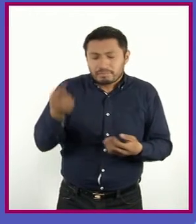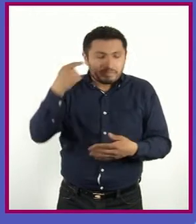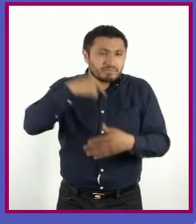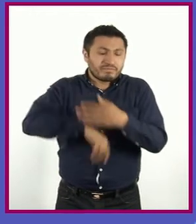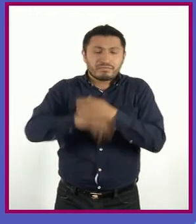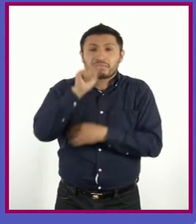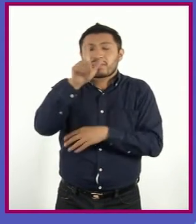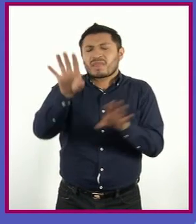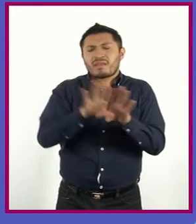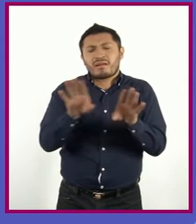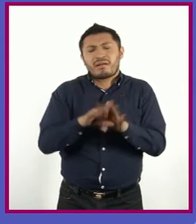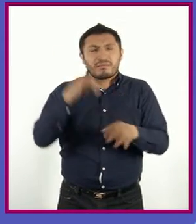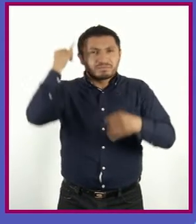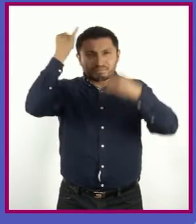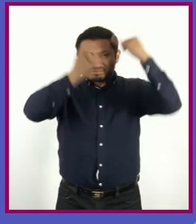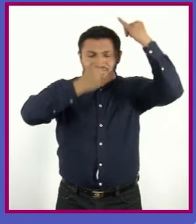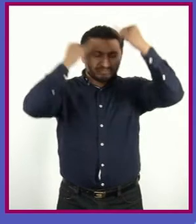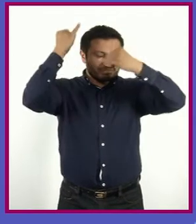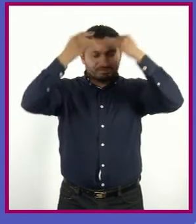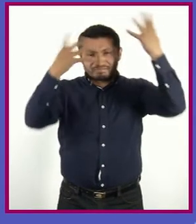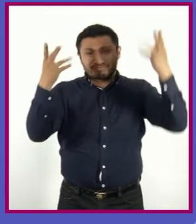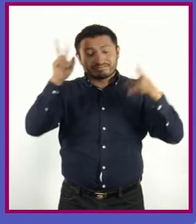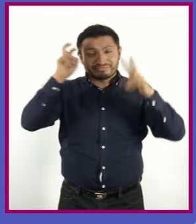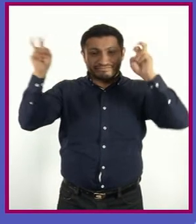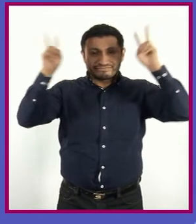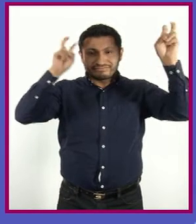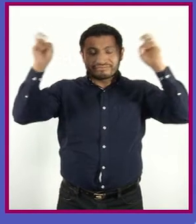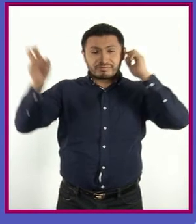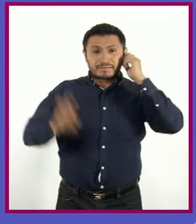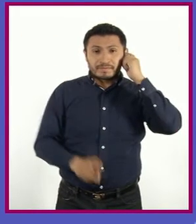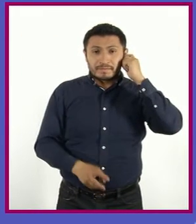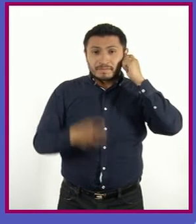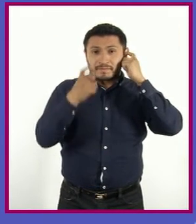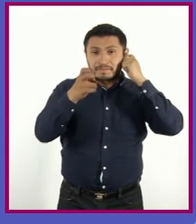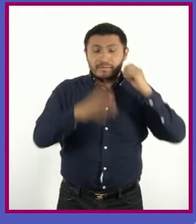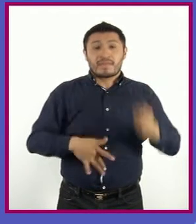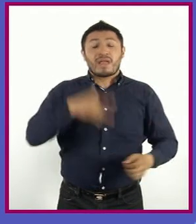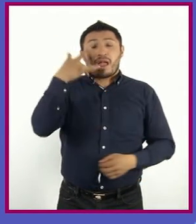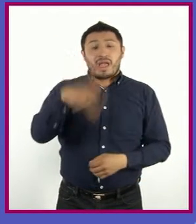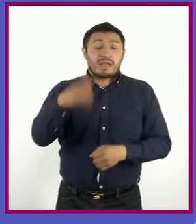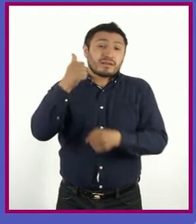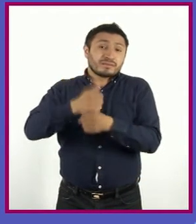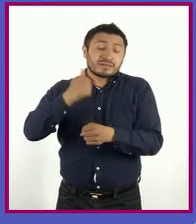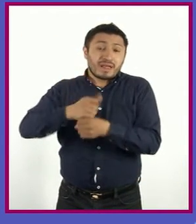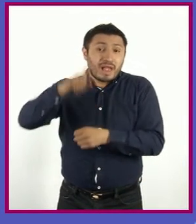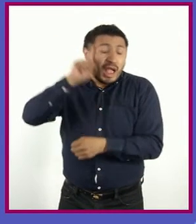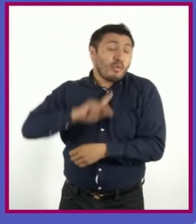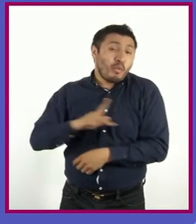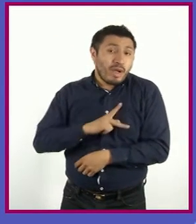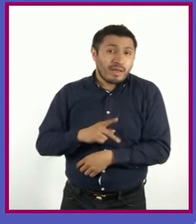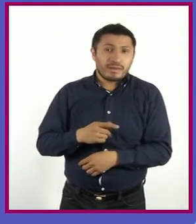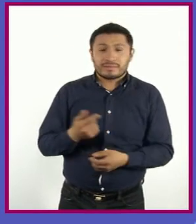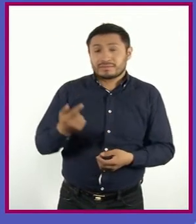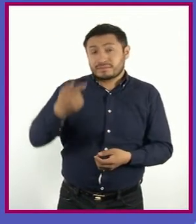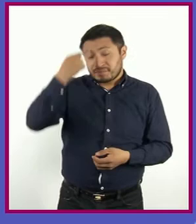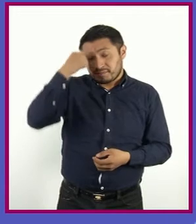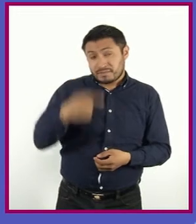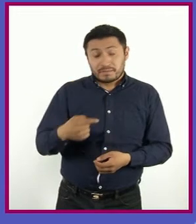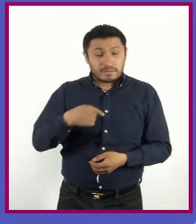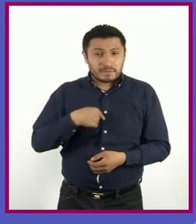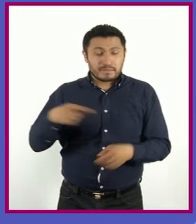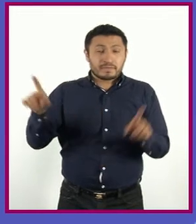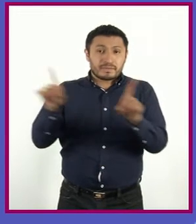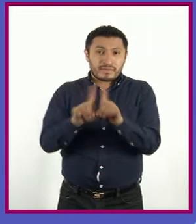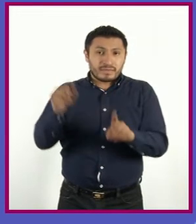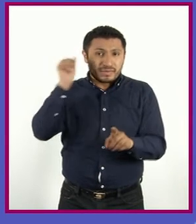alma escapaba hacia el abismo de los sueños. Por eso se enamoró de mi abuela. Para mí, esta pareja fueron siempre